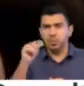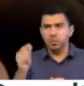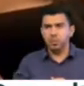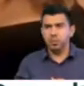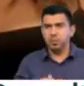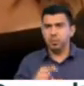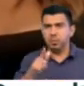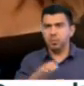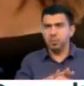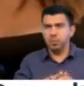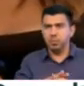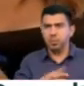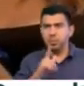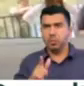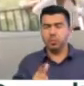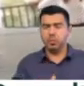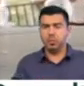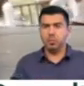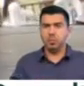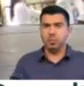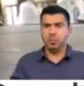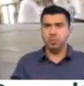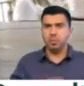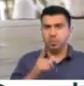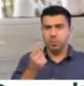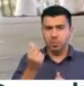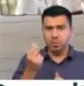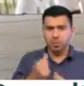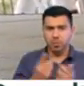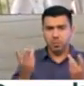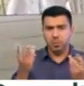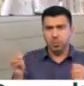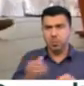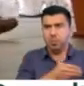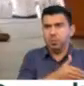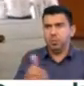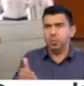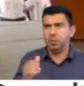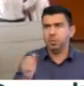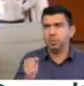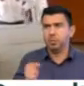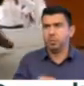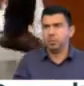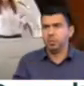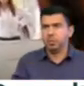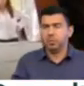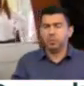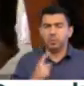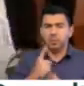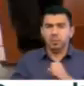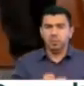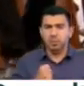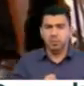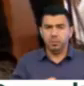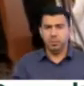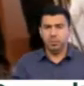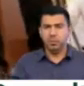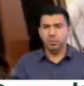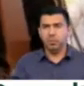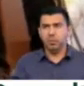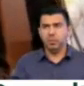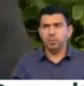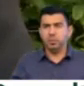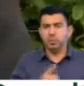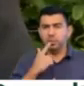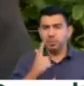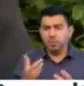cada zona Wi-Fi, que tiene presupuestado un valor de 80 millones de pesos anuales. Nosotros desde la Gobernación de Santander y en conjunto